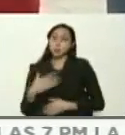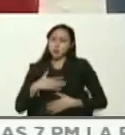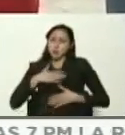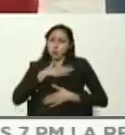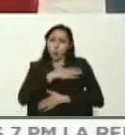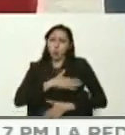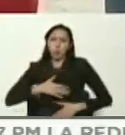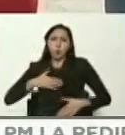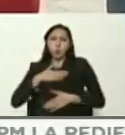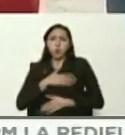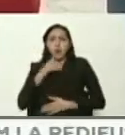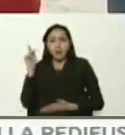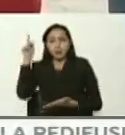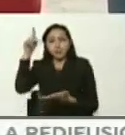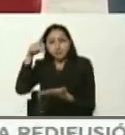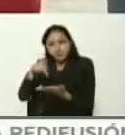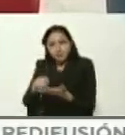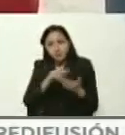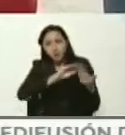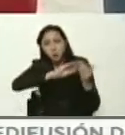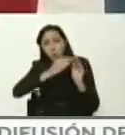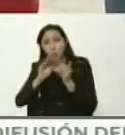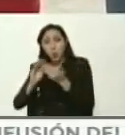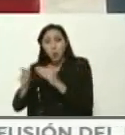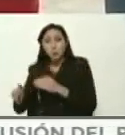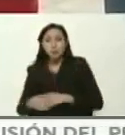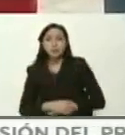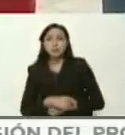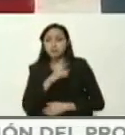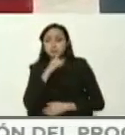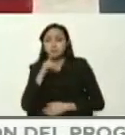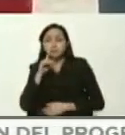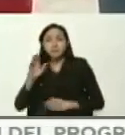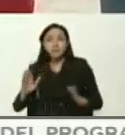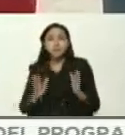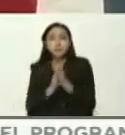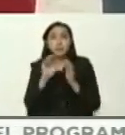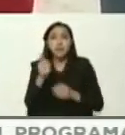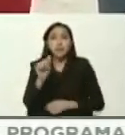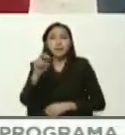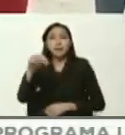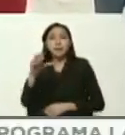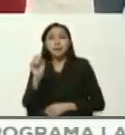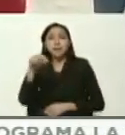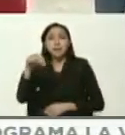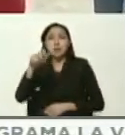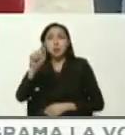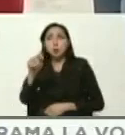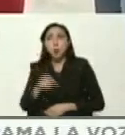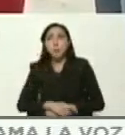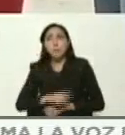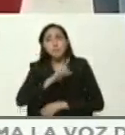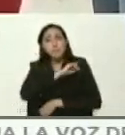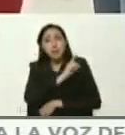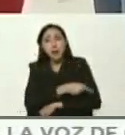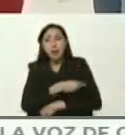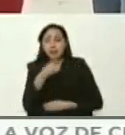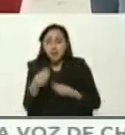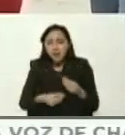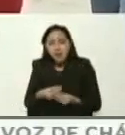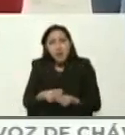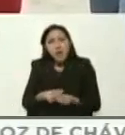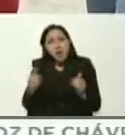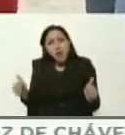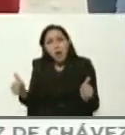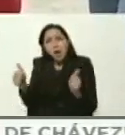de estar desde nuestra querida comunidad del San Jacinto, la parroquia Jacinto Plaza, acompañado de